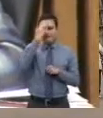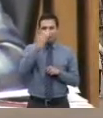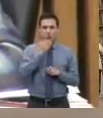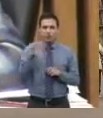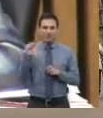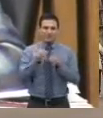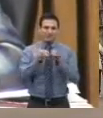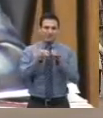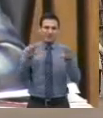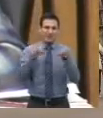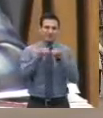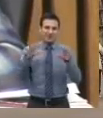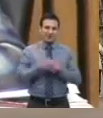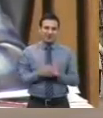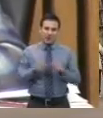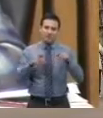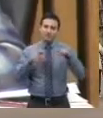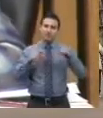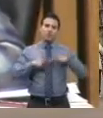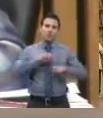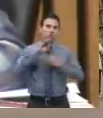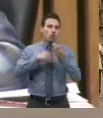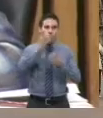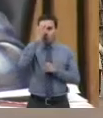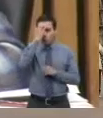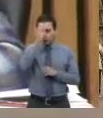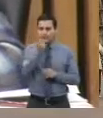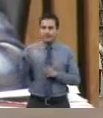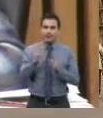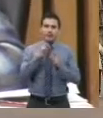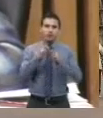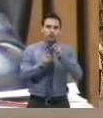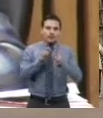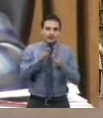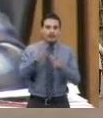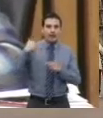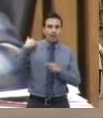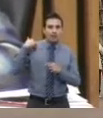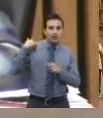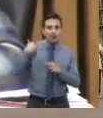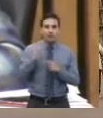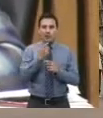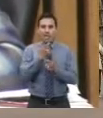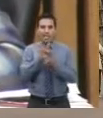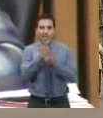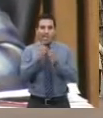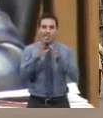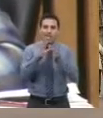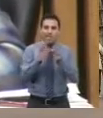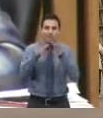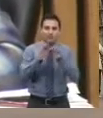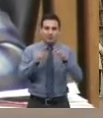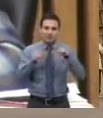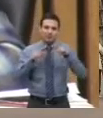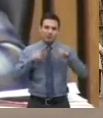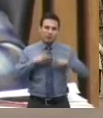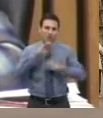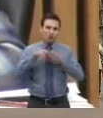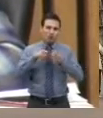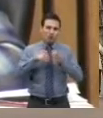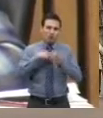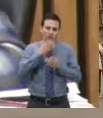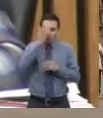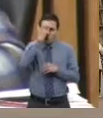quienes en su carácter de figuras públicas, deportistas, modelos, comediantes, entre otros, tienen reconocida trascendencia